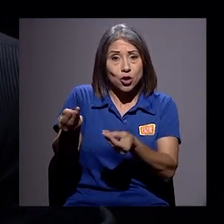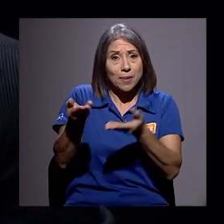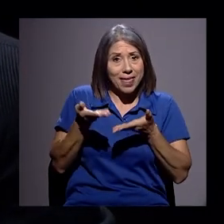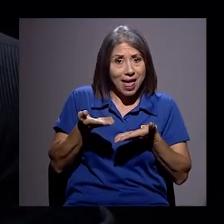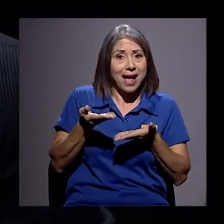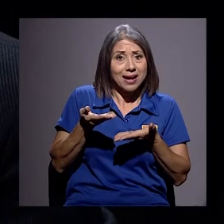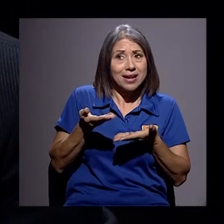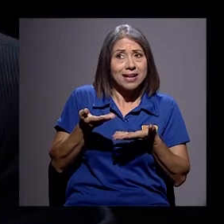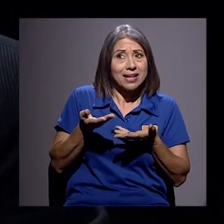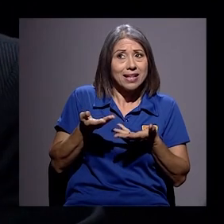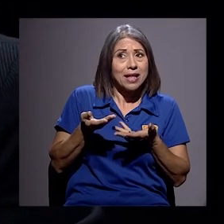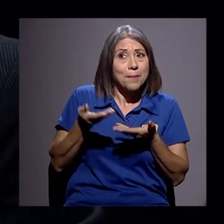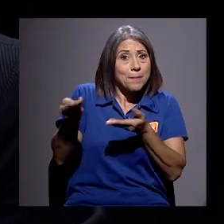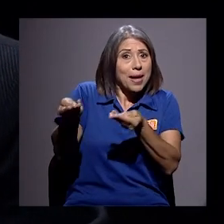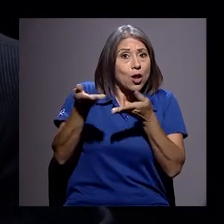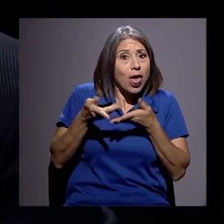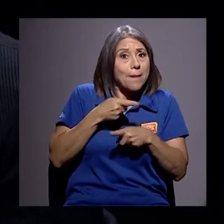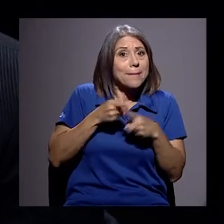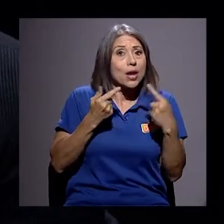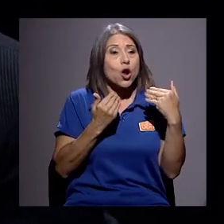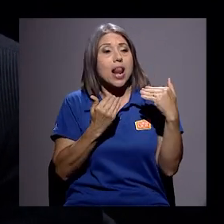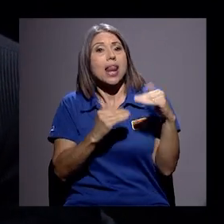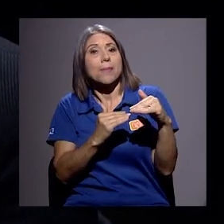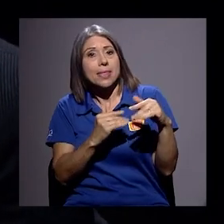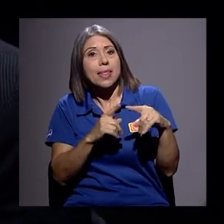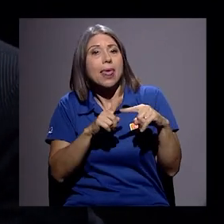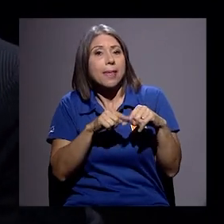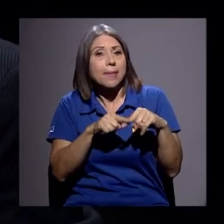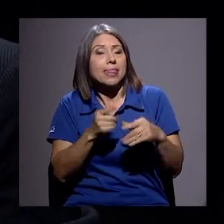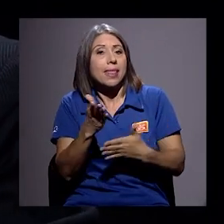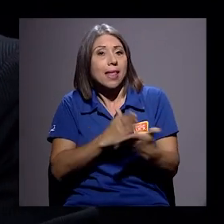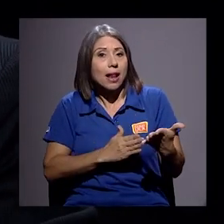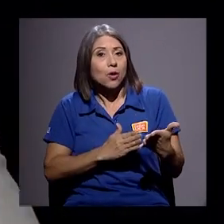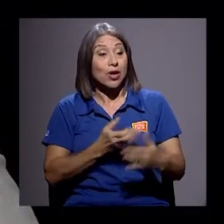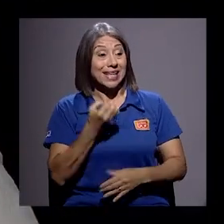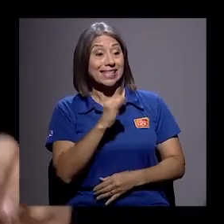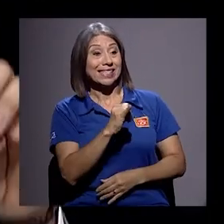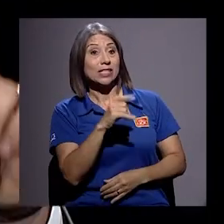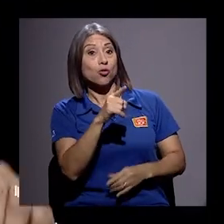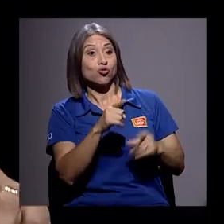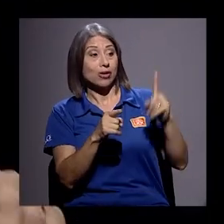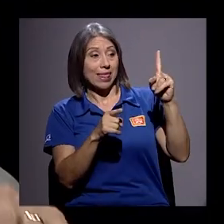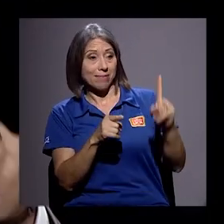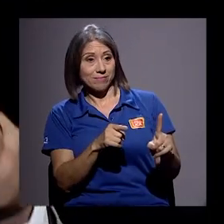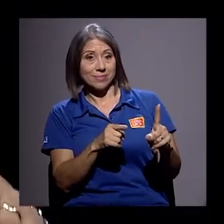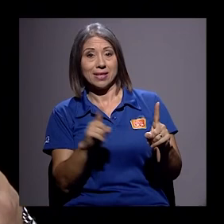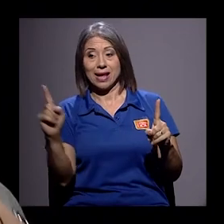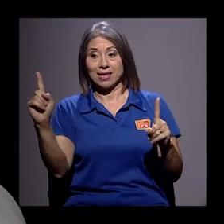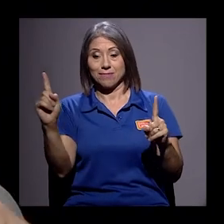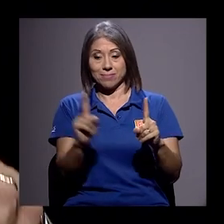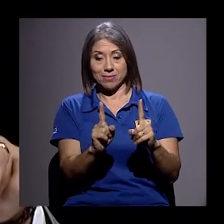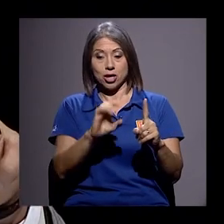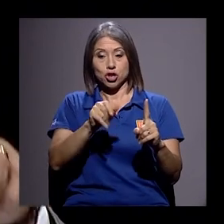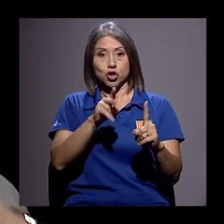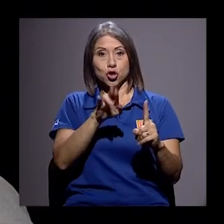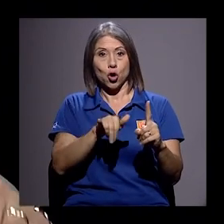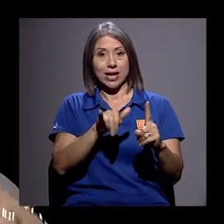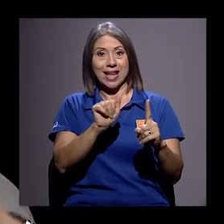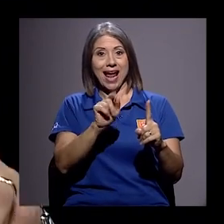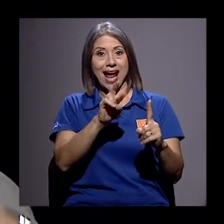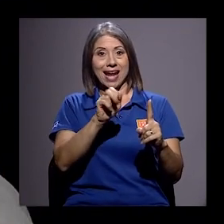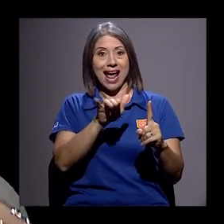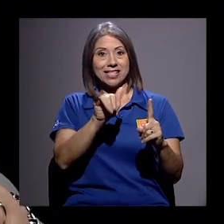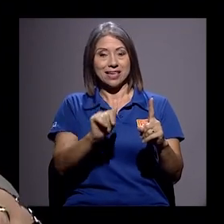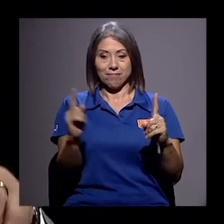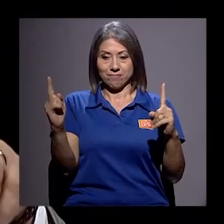lo tienen me lo tienen sujeto al apoyo esa si usted tuviese johnny araya de frente y le tiene que decir así tres cosas puntuales en las que han